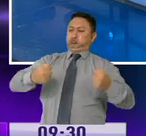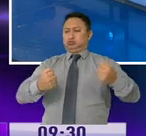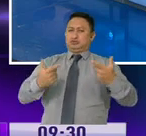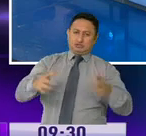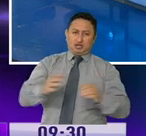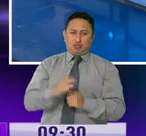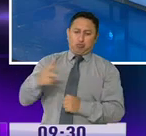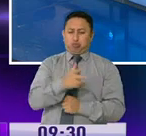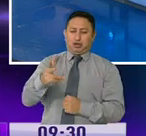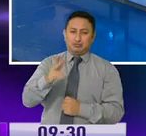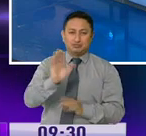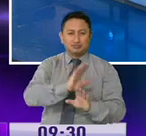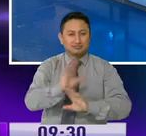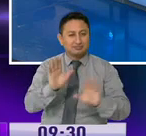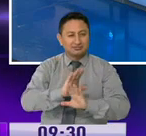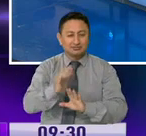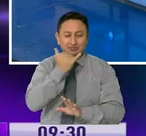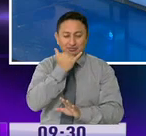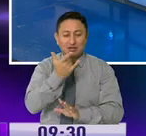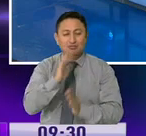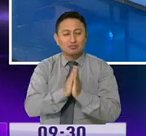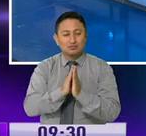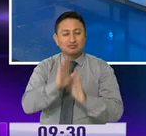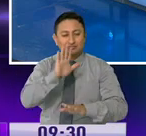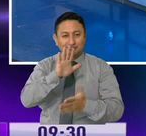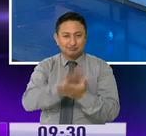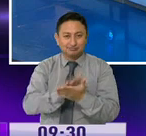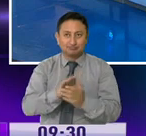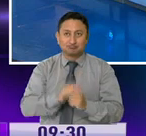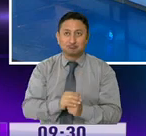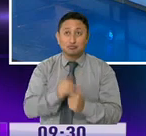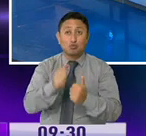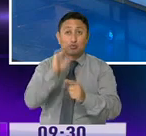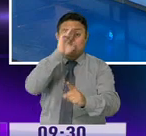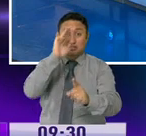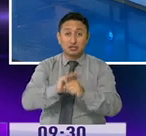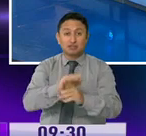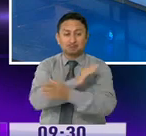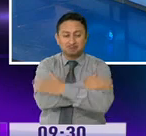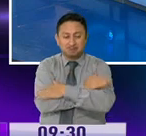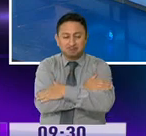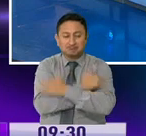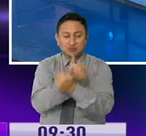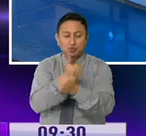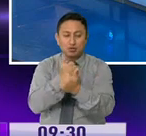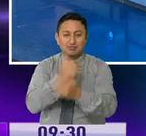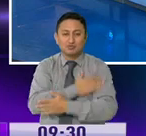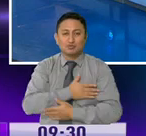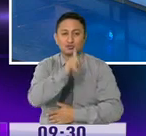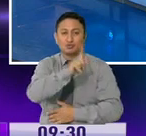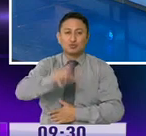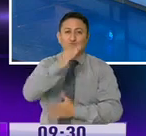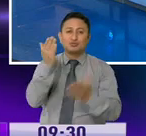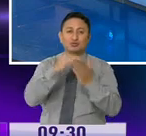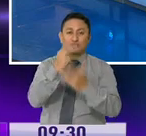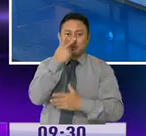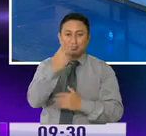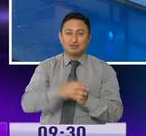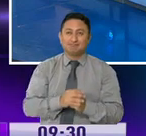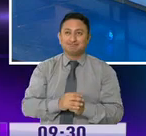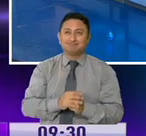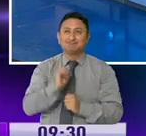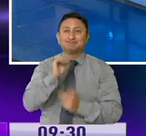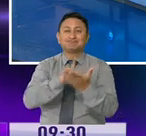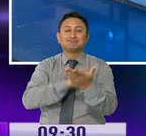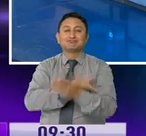puede andar como loco. No es así. Mucha calma, por favor. Gran mensaje. Muchachos, buen fin de semana. Día lunes estamos viendo. Que disfruten